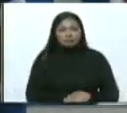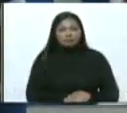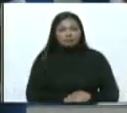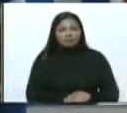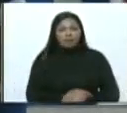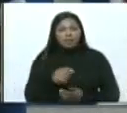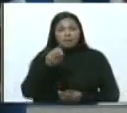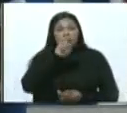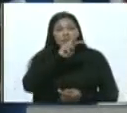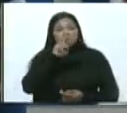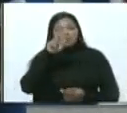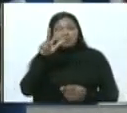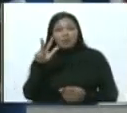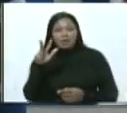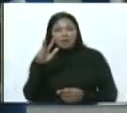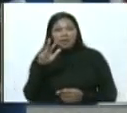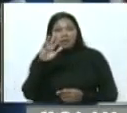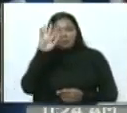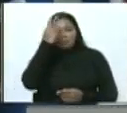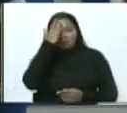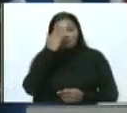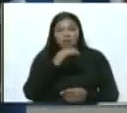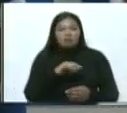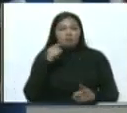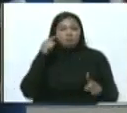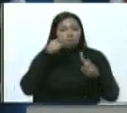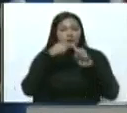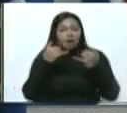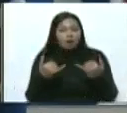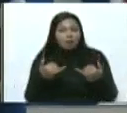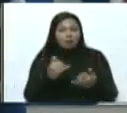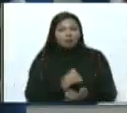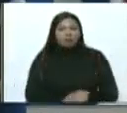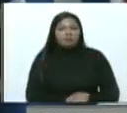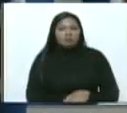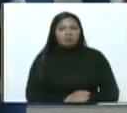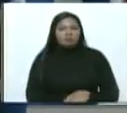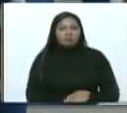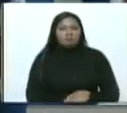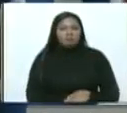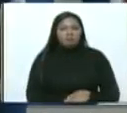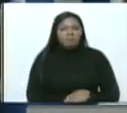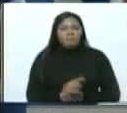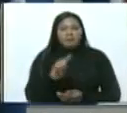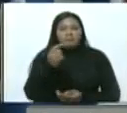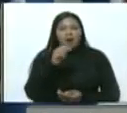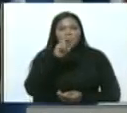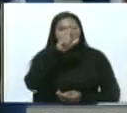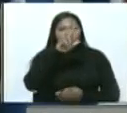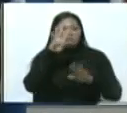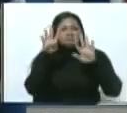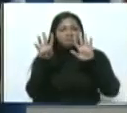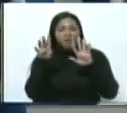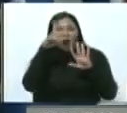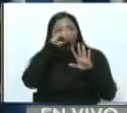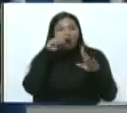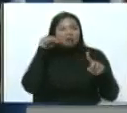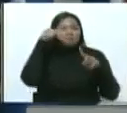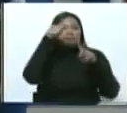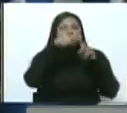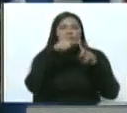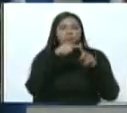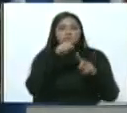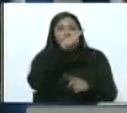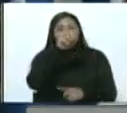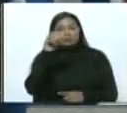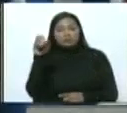este 23 de febrero, llegó a cumplir este 23 de febrero sus primeros 89 años rumbo al centenario, los